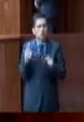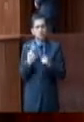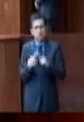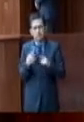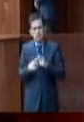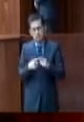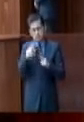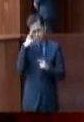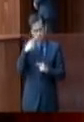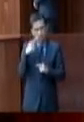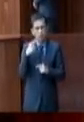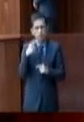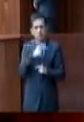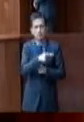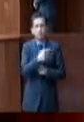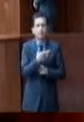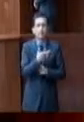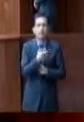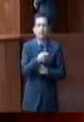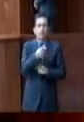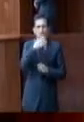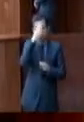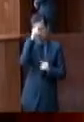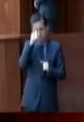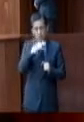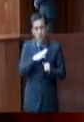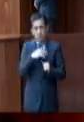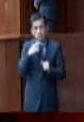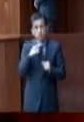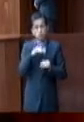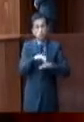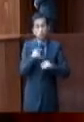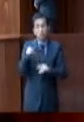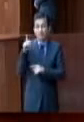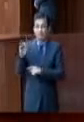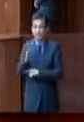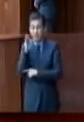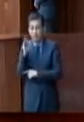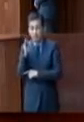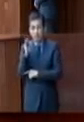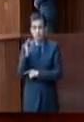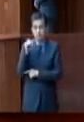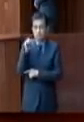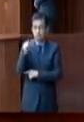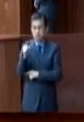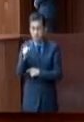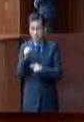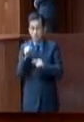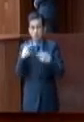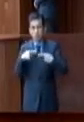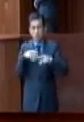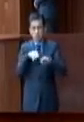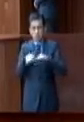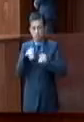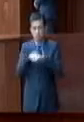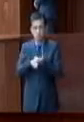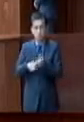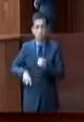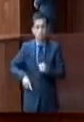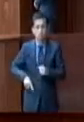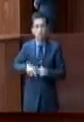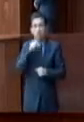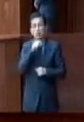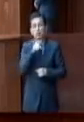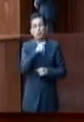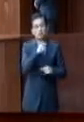respecto del digamos en el acuerdo celebrado entre la federación de sindicatos de trabajadores al servicio del estado y la